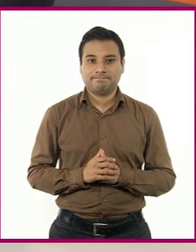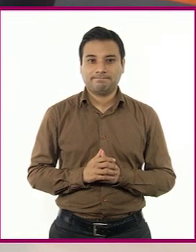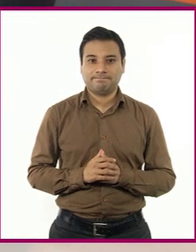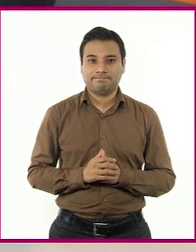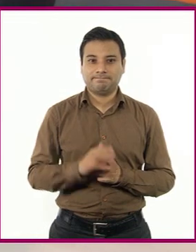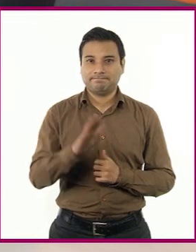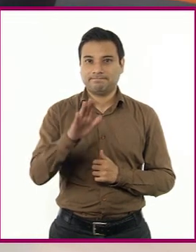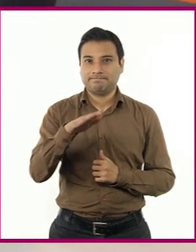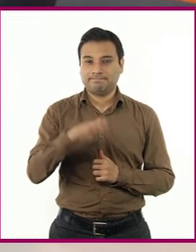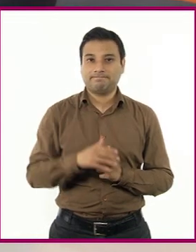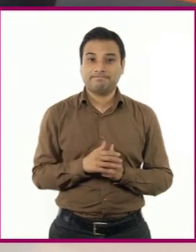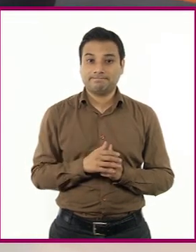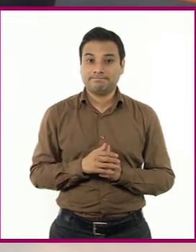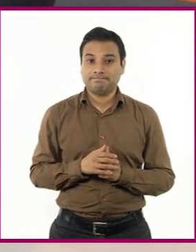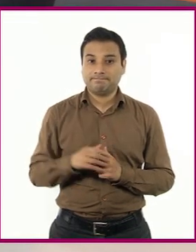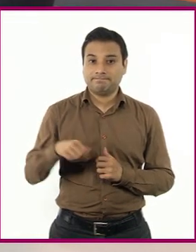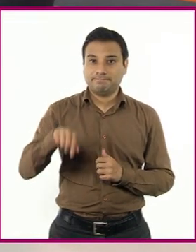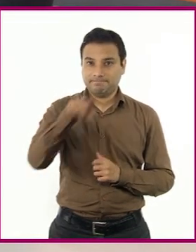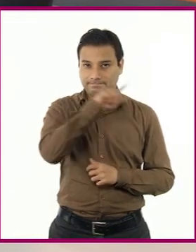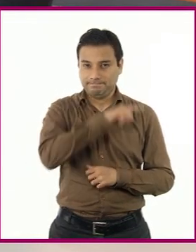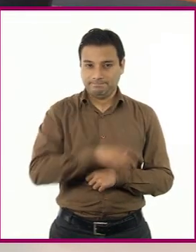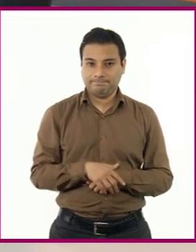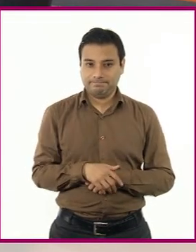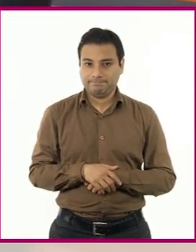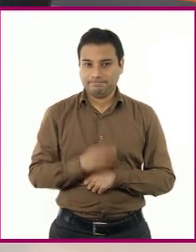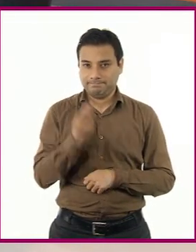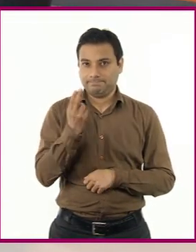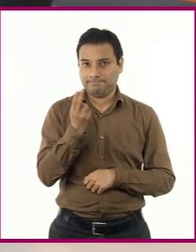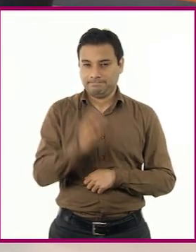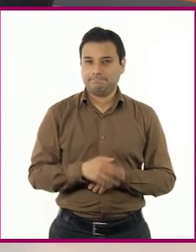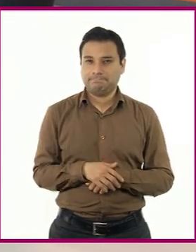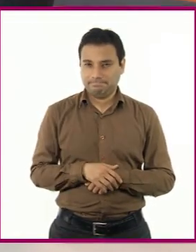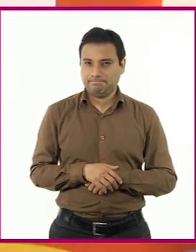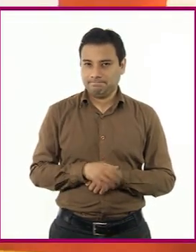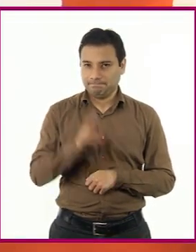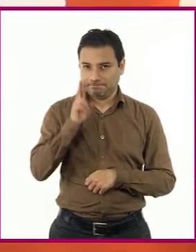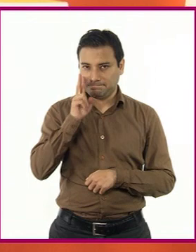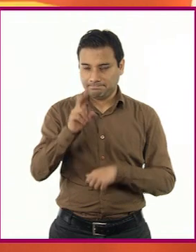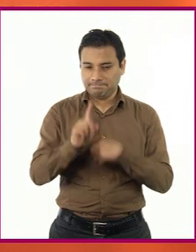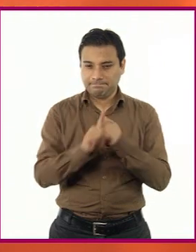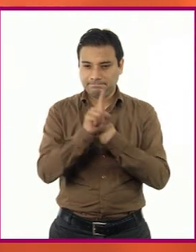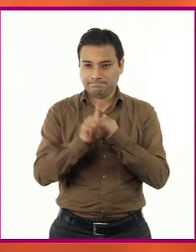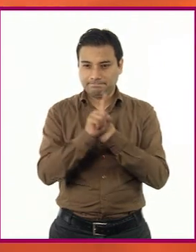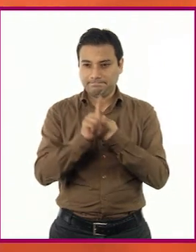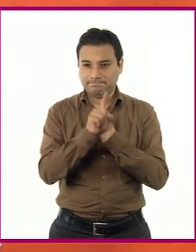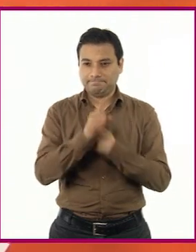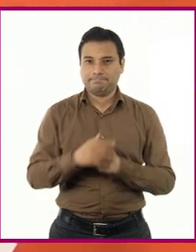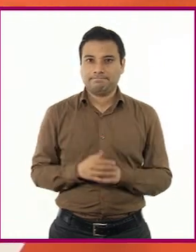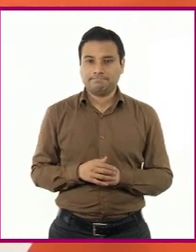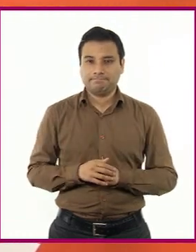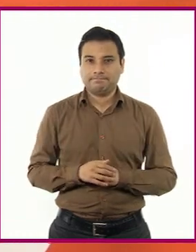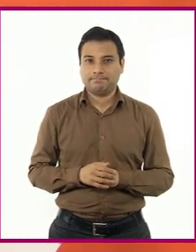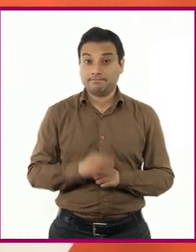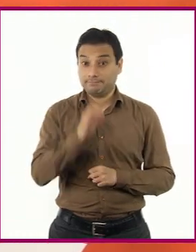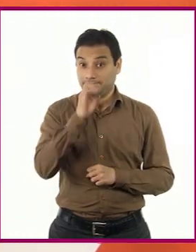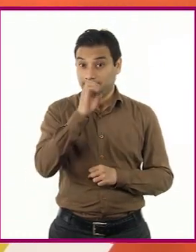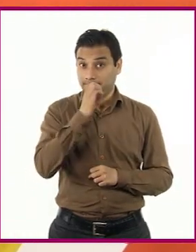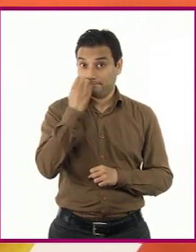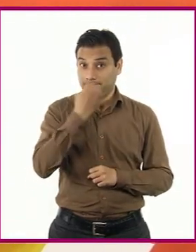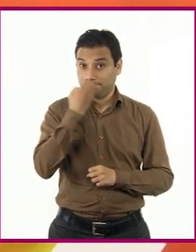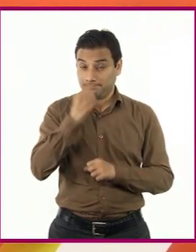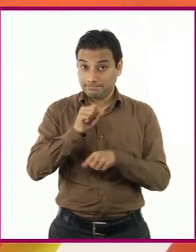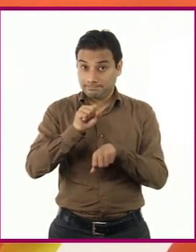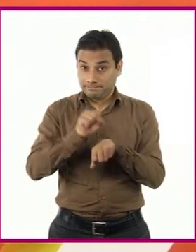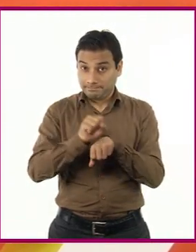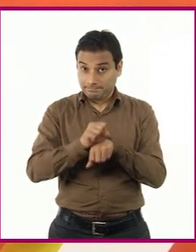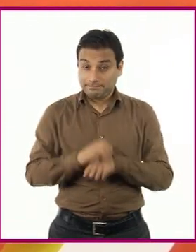invito a poner en práctica las medidas de tendencia central en el siguiente problema. En una escuela secundaria, Juan, el